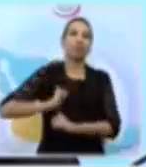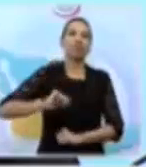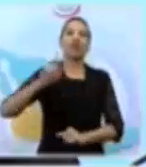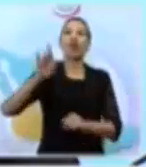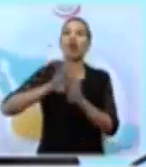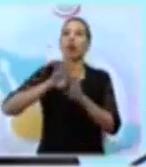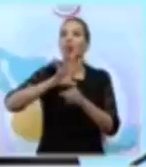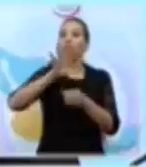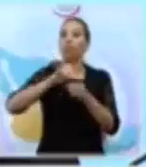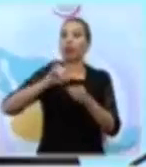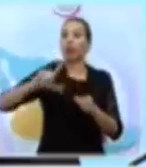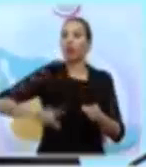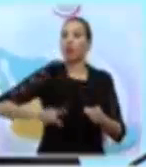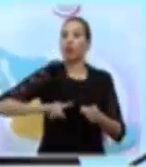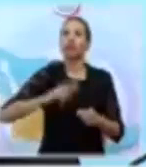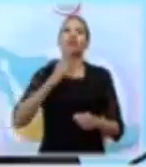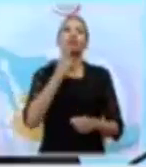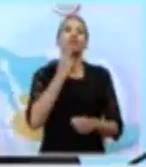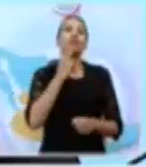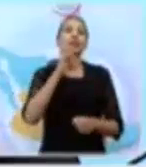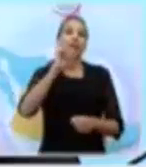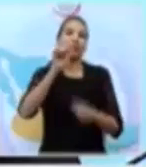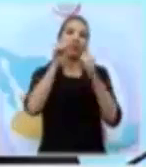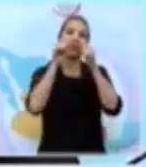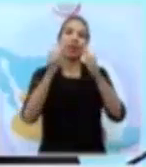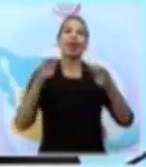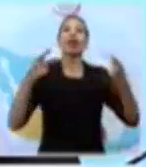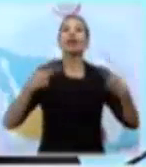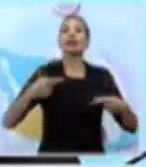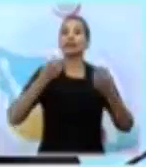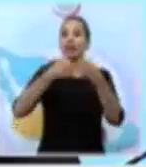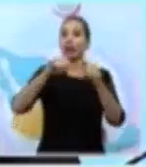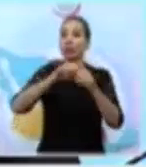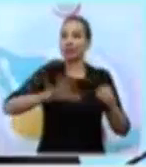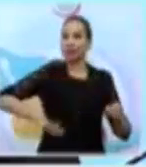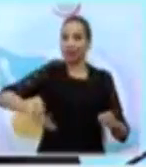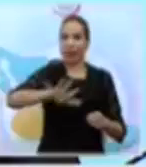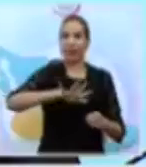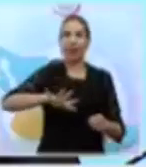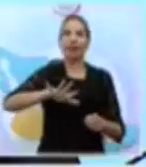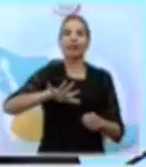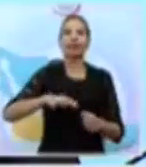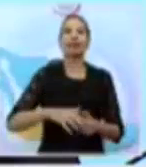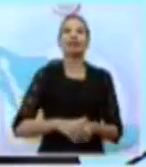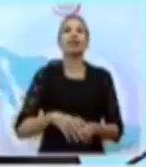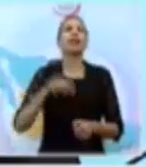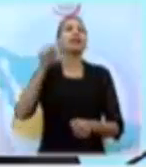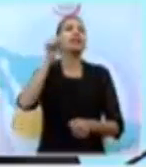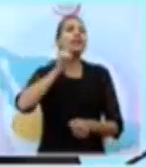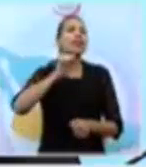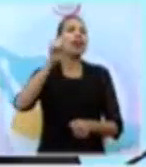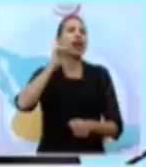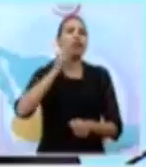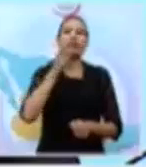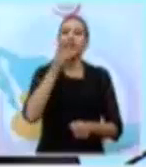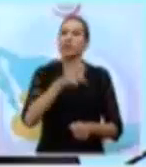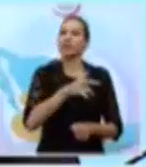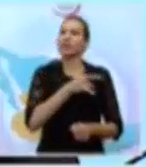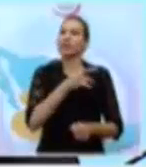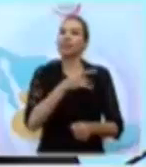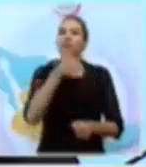Estado útil para la sociedad, que pugna siempre por